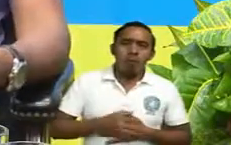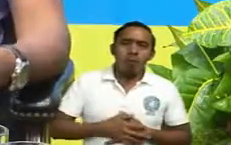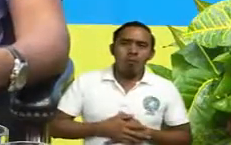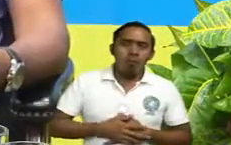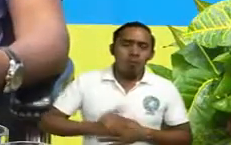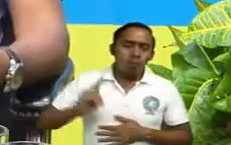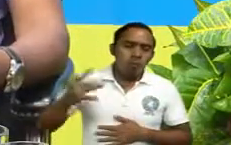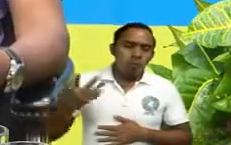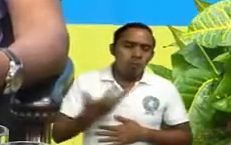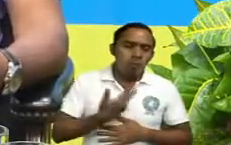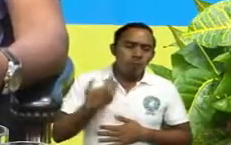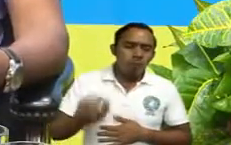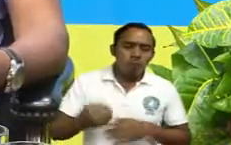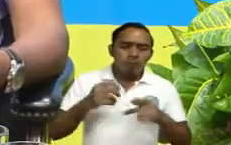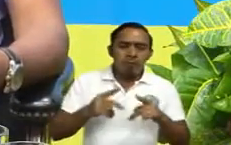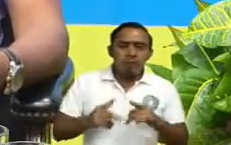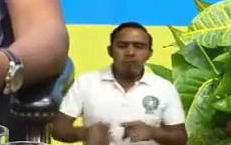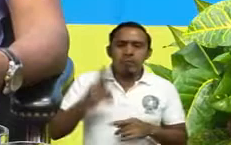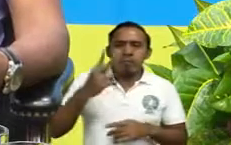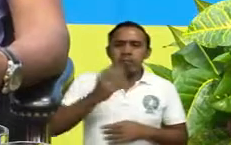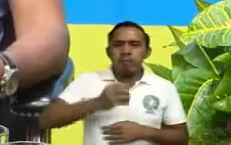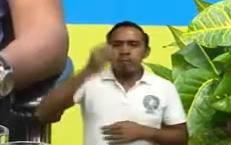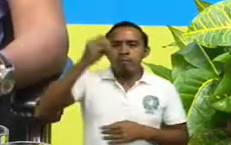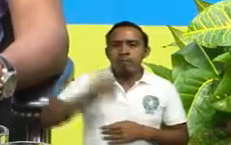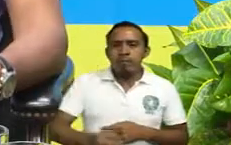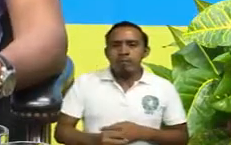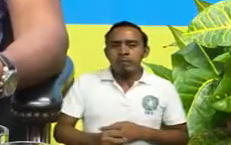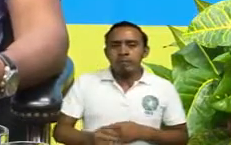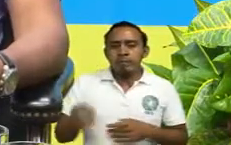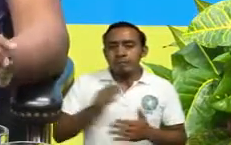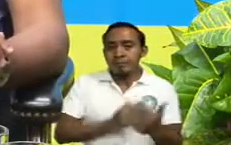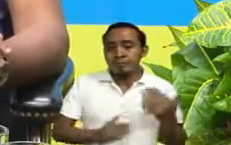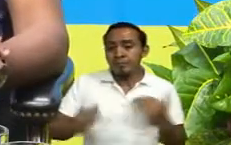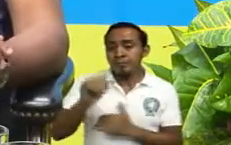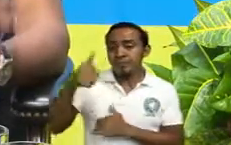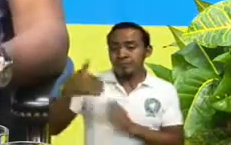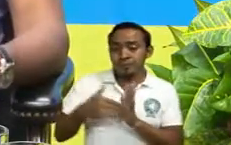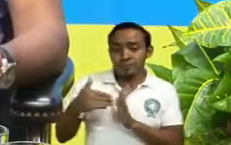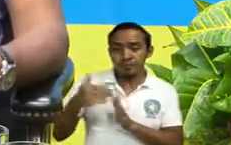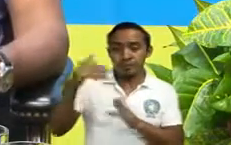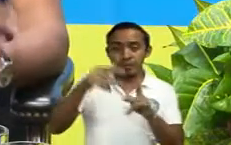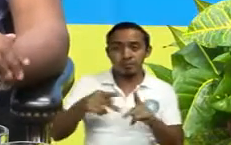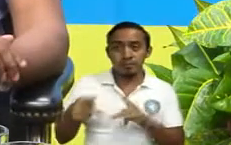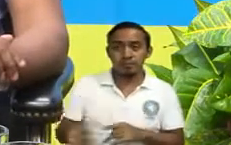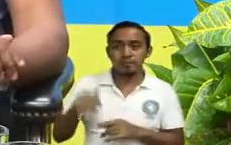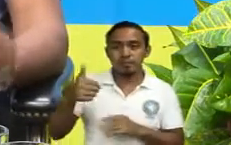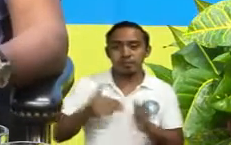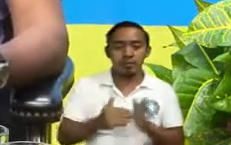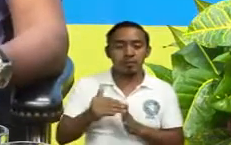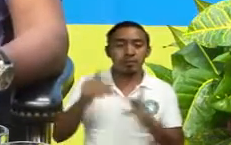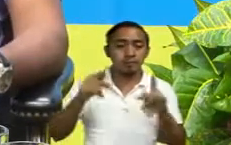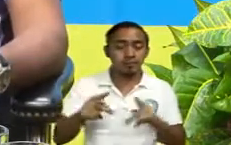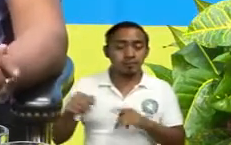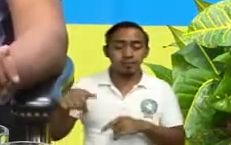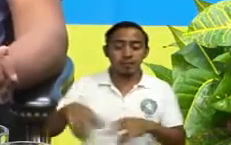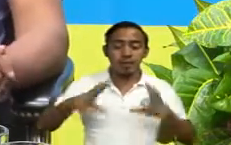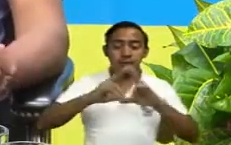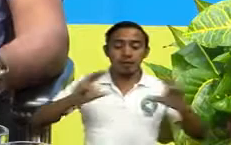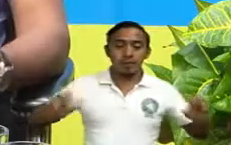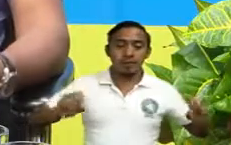la población en general, un 2% de los más de 6 millones de personas o más de 6 millones de habitantes que hay en